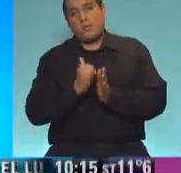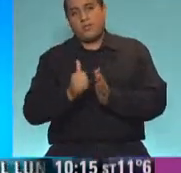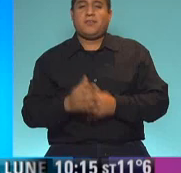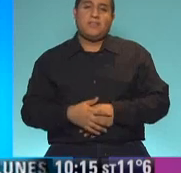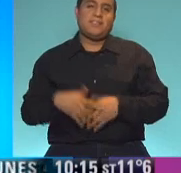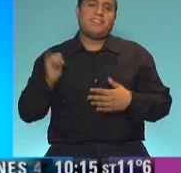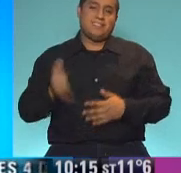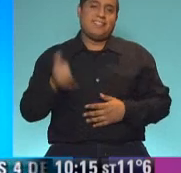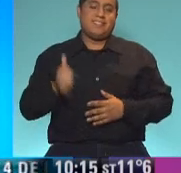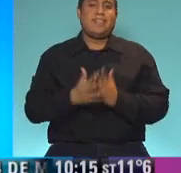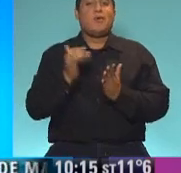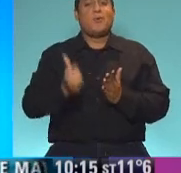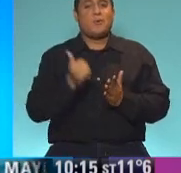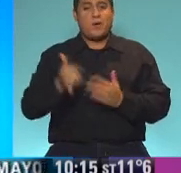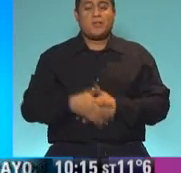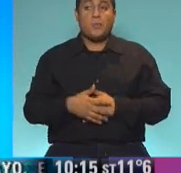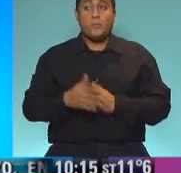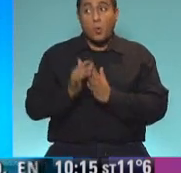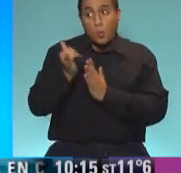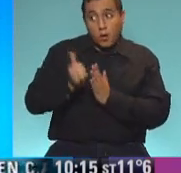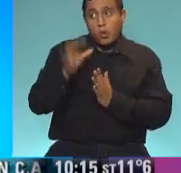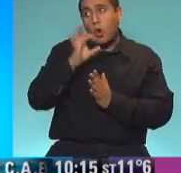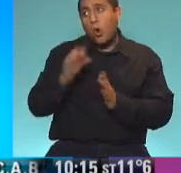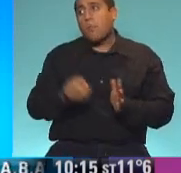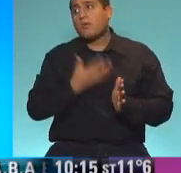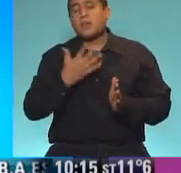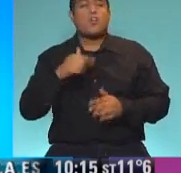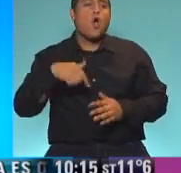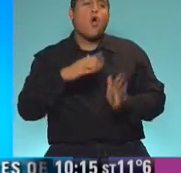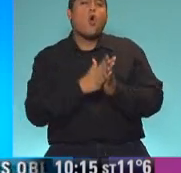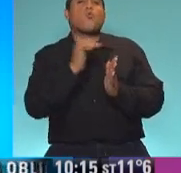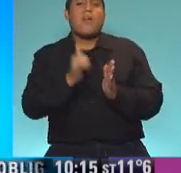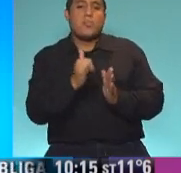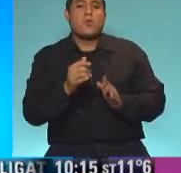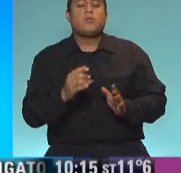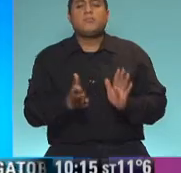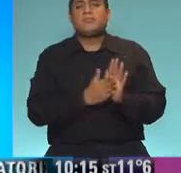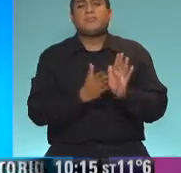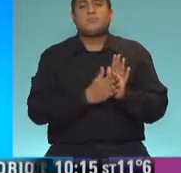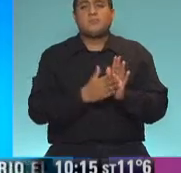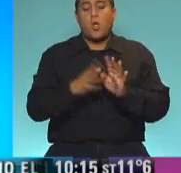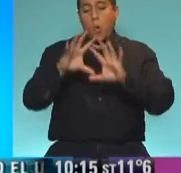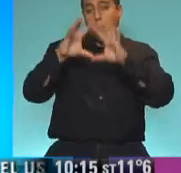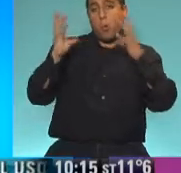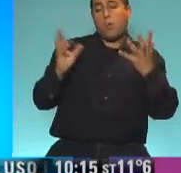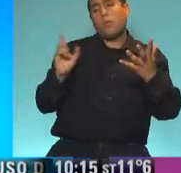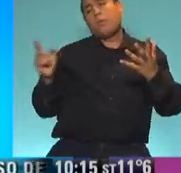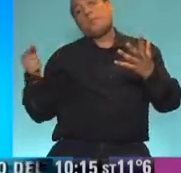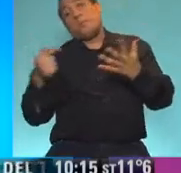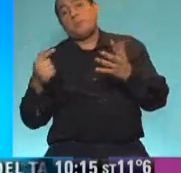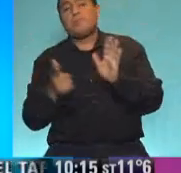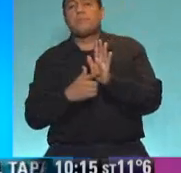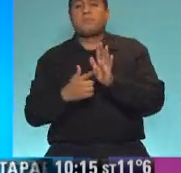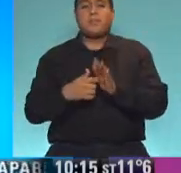momento cuento. Bueno, ¿es un cuento o es una poesía, señor? Hoy traje cuento. Se llama Del otro lado del mundo, de Laura